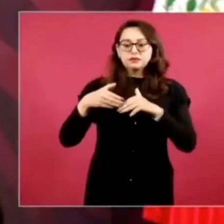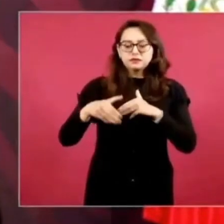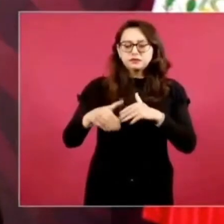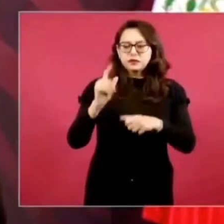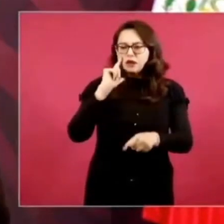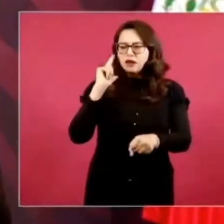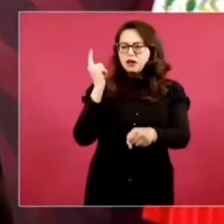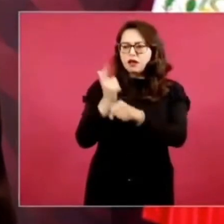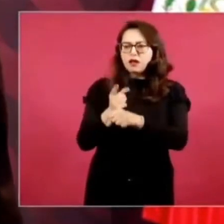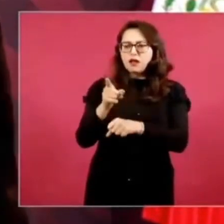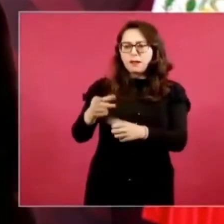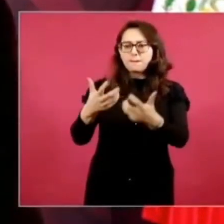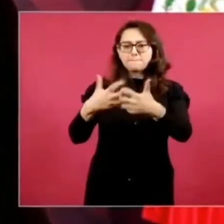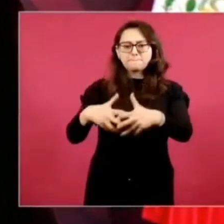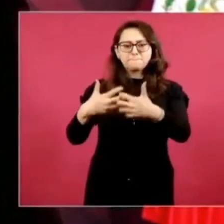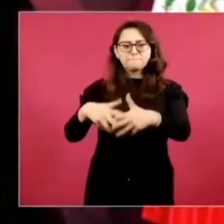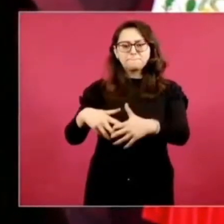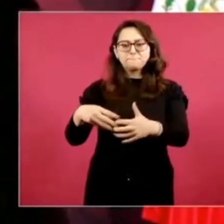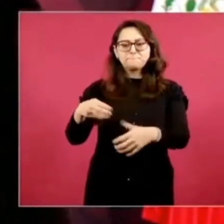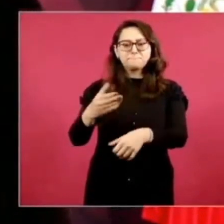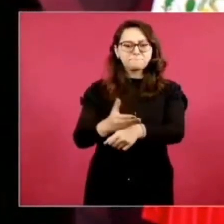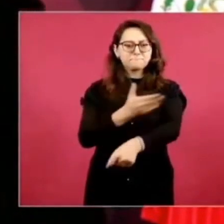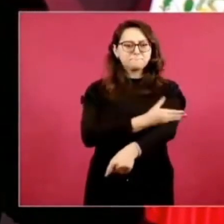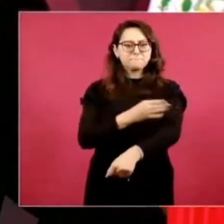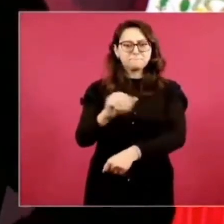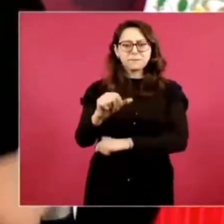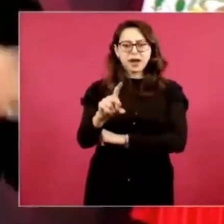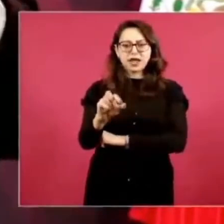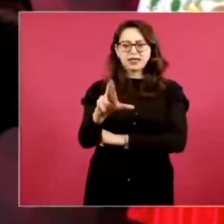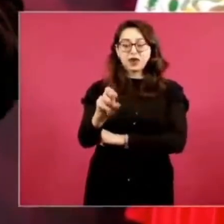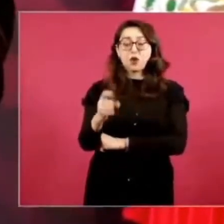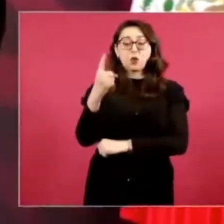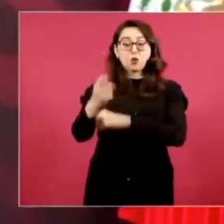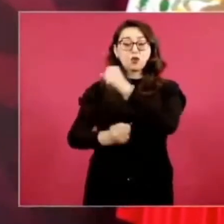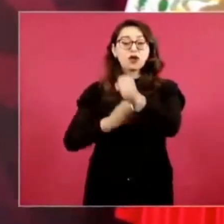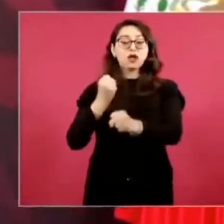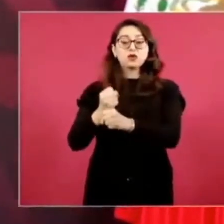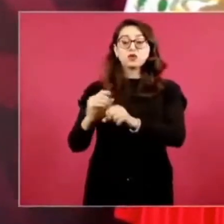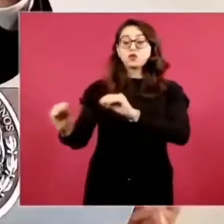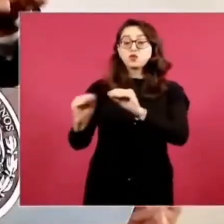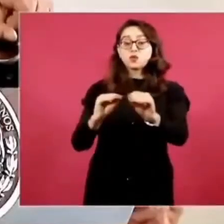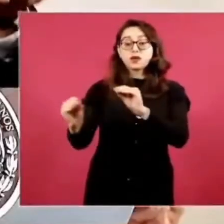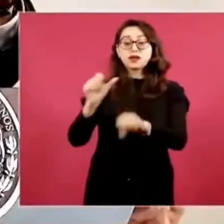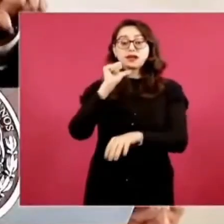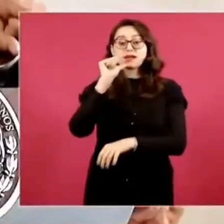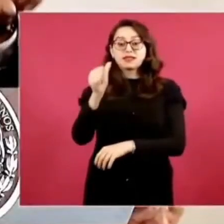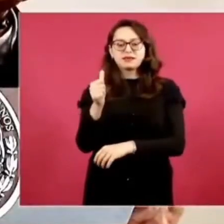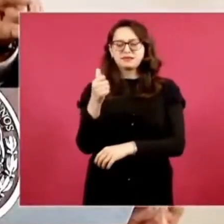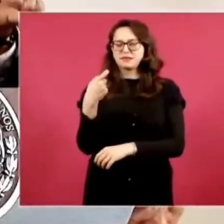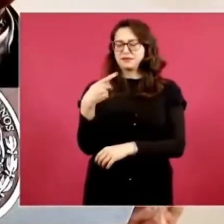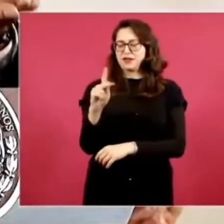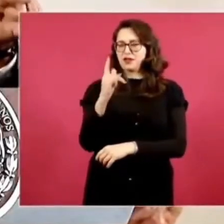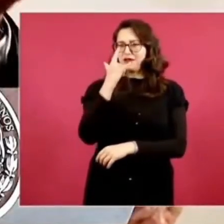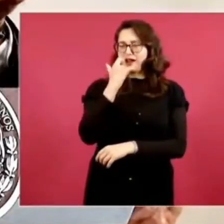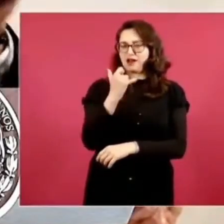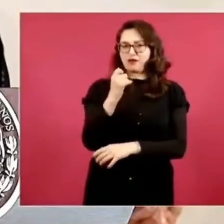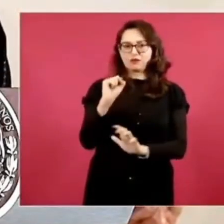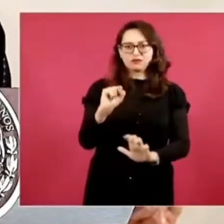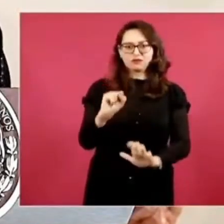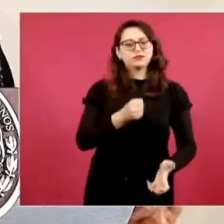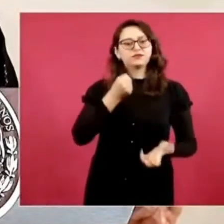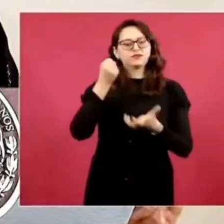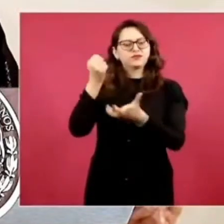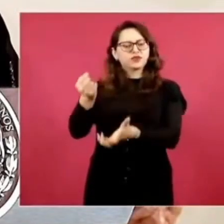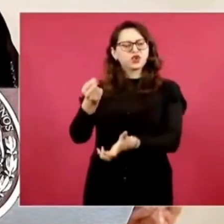Y la paradoja, a esa refinería le habían invertido como 2.000, 3.000 millones